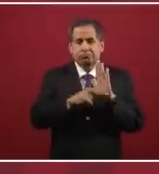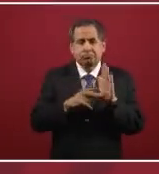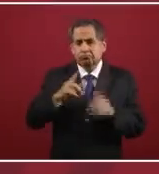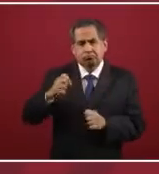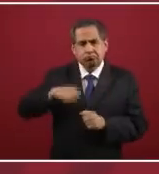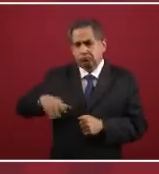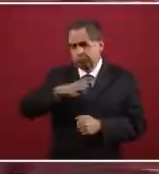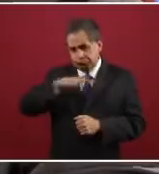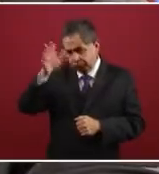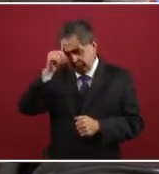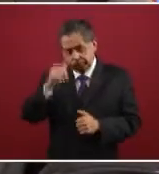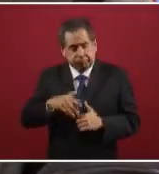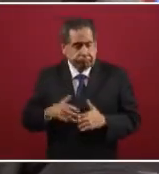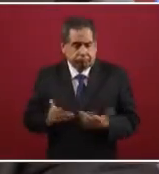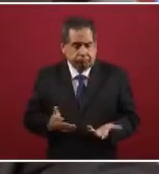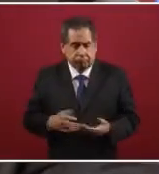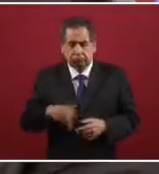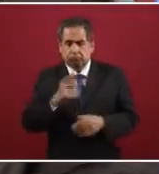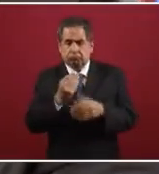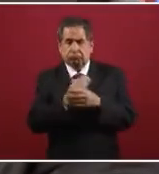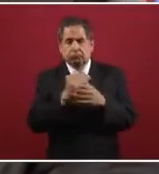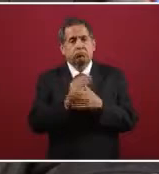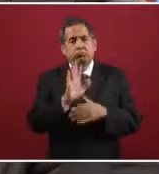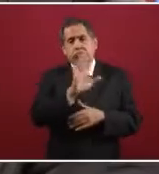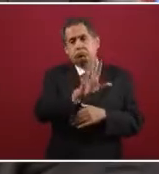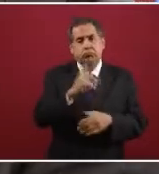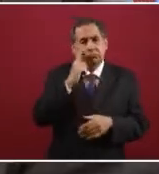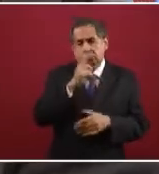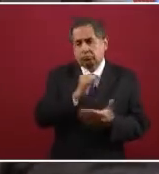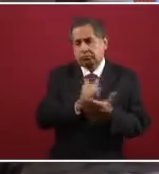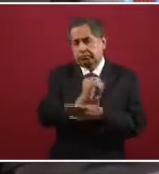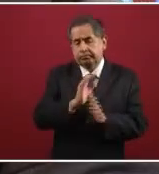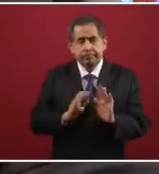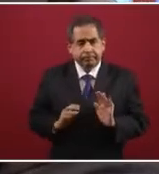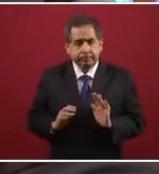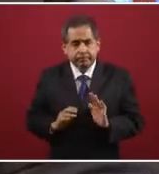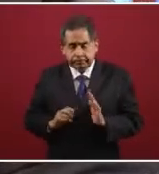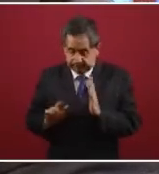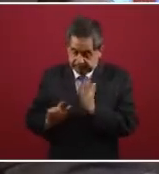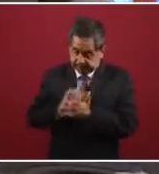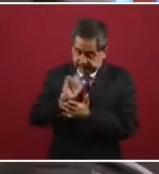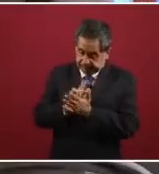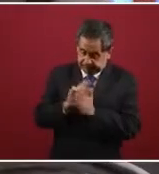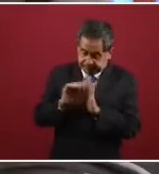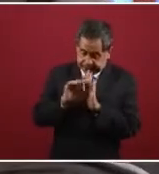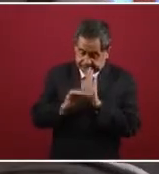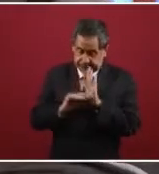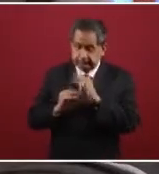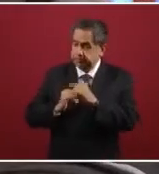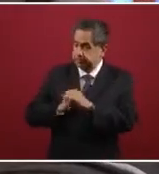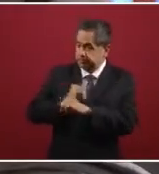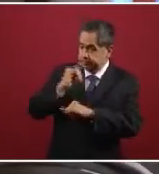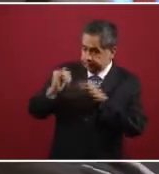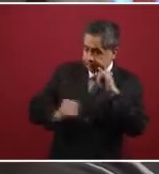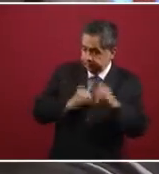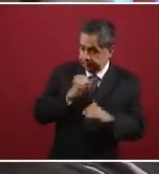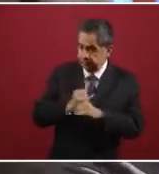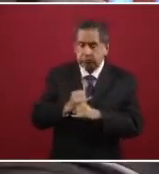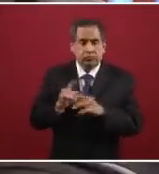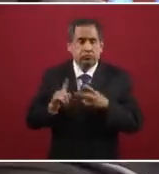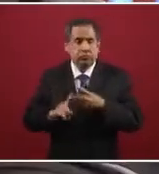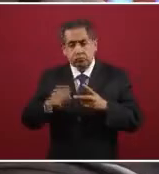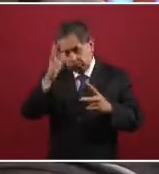anunciando. Es su ámbito jurisdiccional. ¿Qué vamos a hacer conforme a la ley? Tratados internacionales,